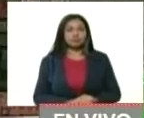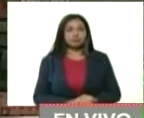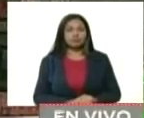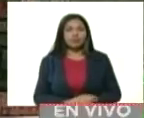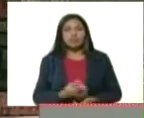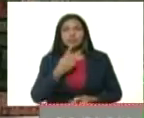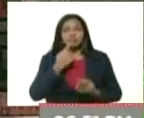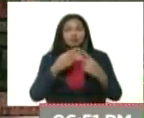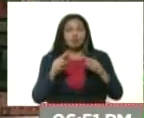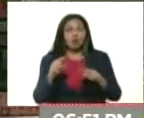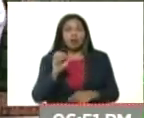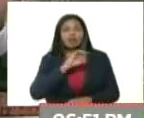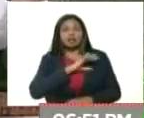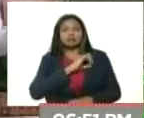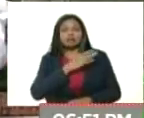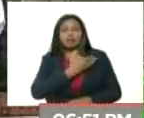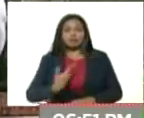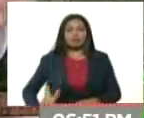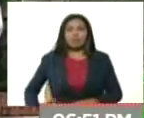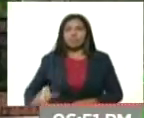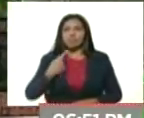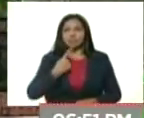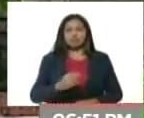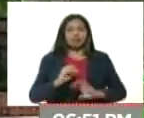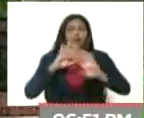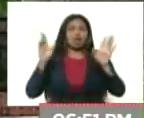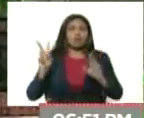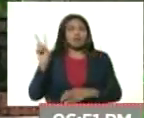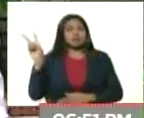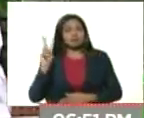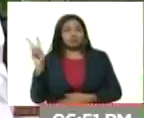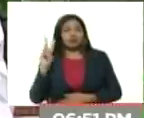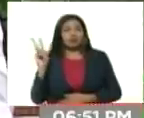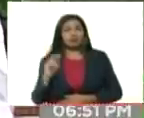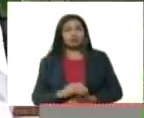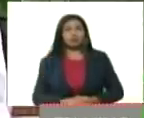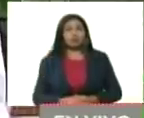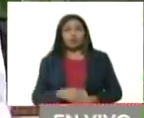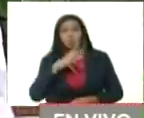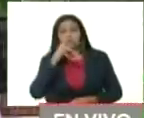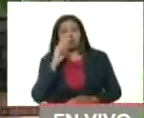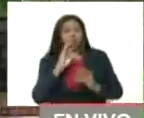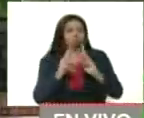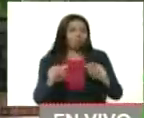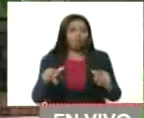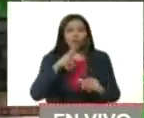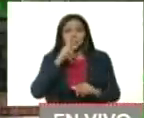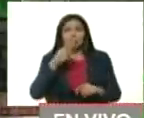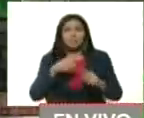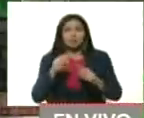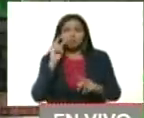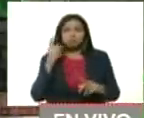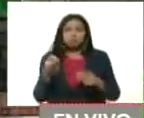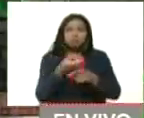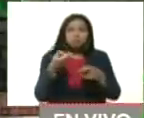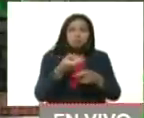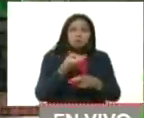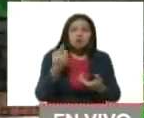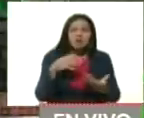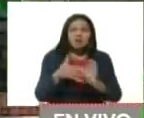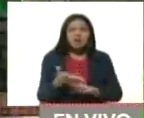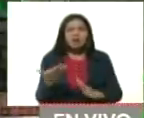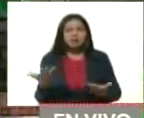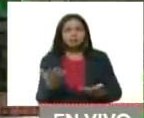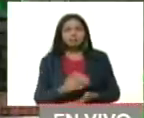que Piñera, una maravilla, y que por supuesto Venezuela es un desastre, etcétera, etcétera. Cuando uno se pone a buscar